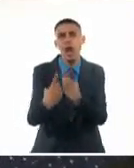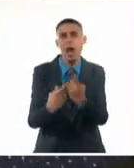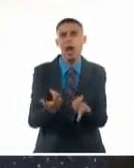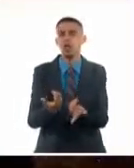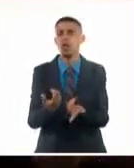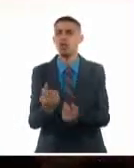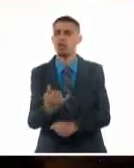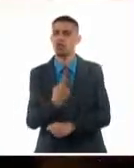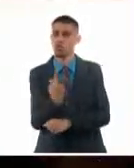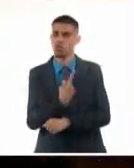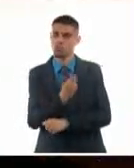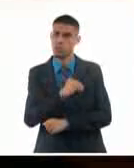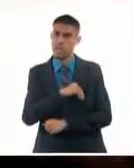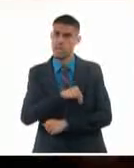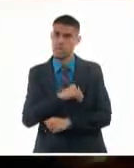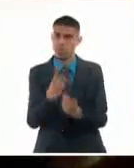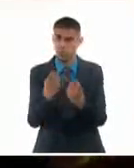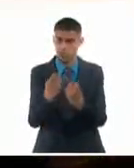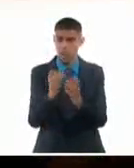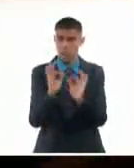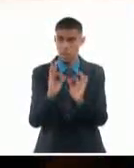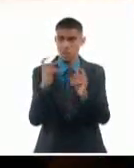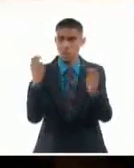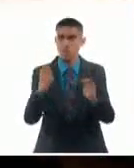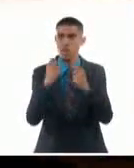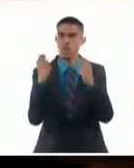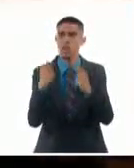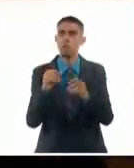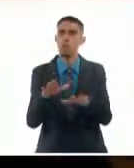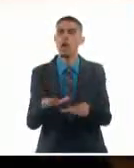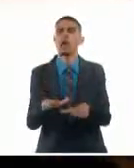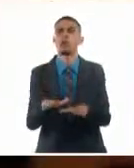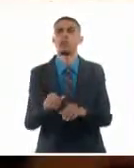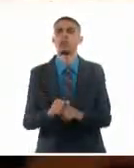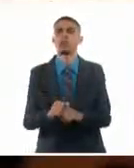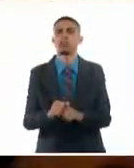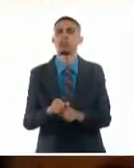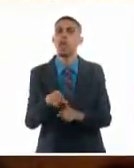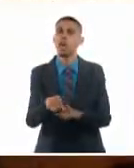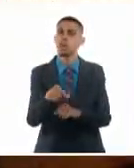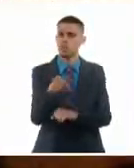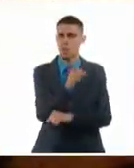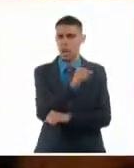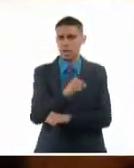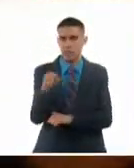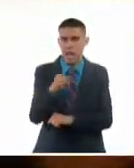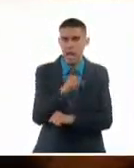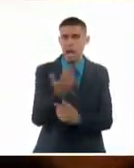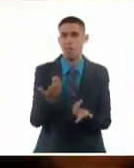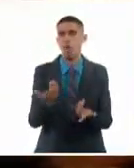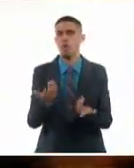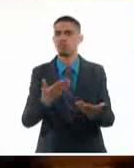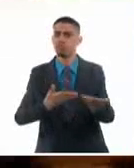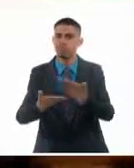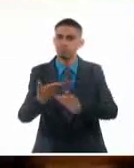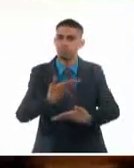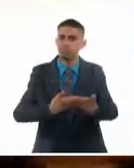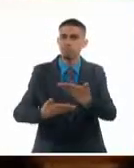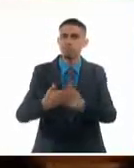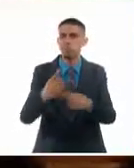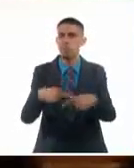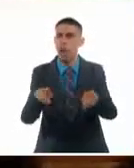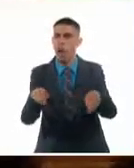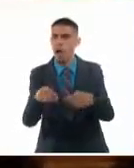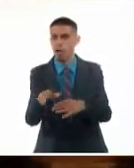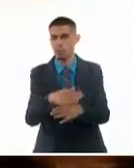la necesidad de hacerlo. Paramos la construcción y cantamos y nos divertimos y después volvemos otra vez.